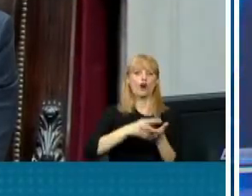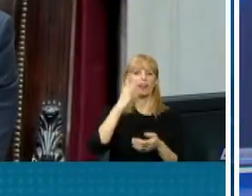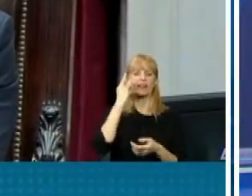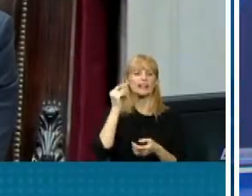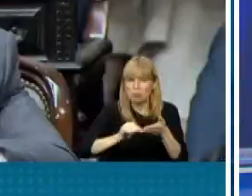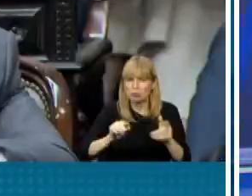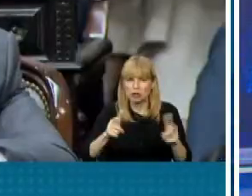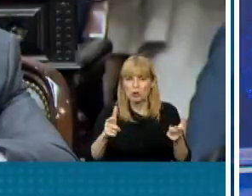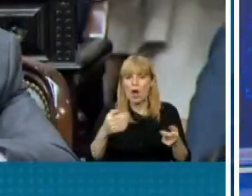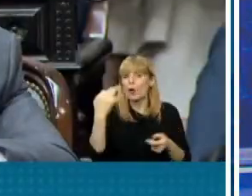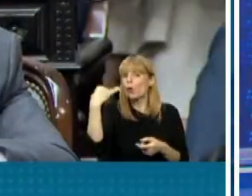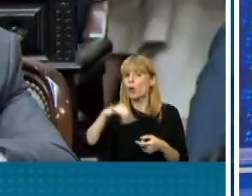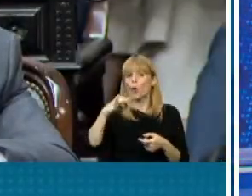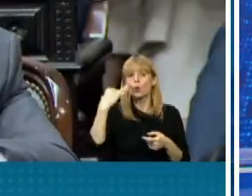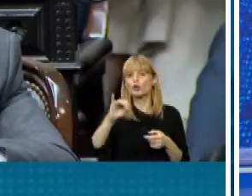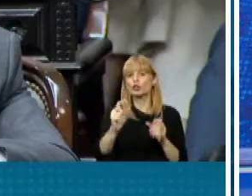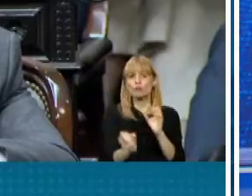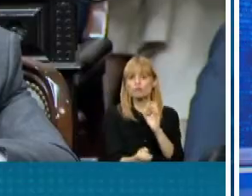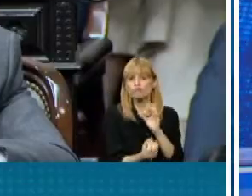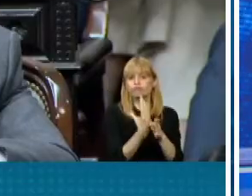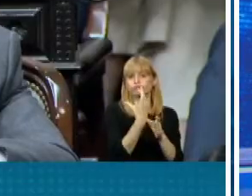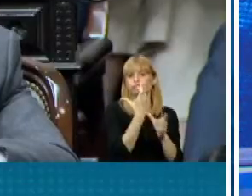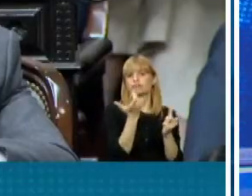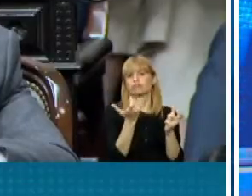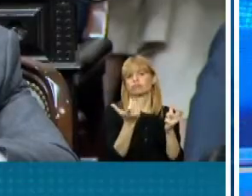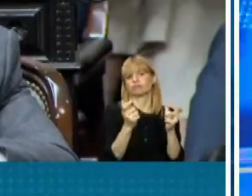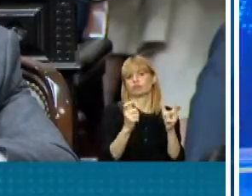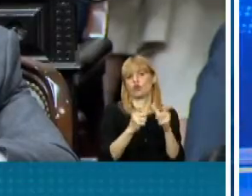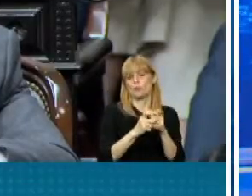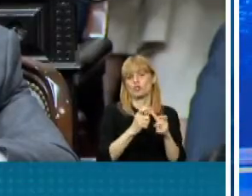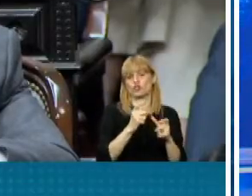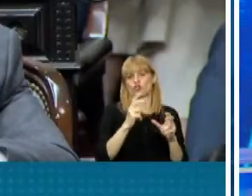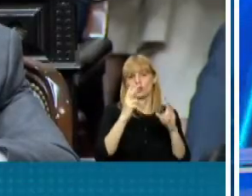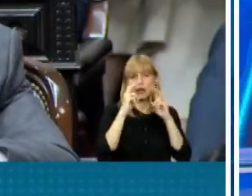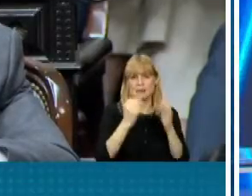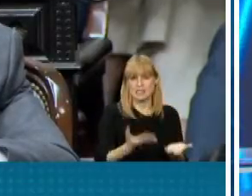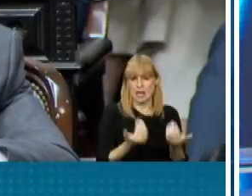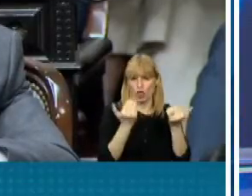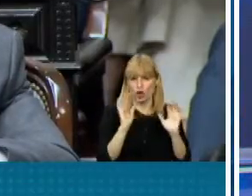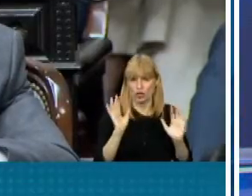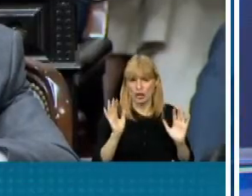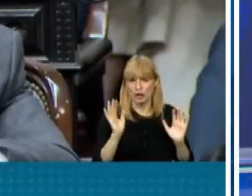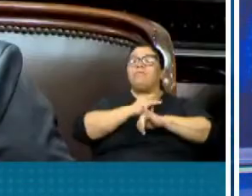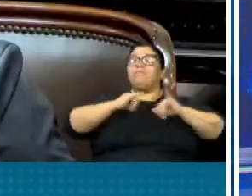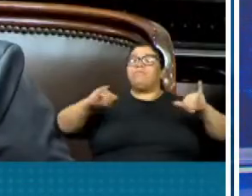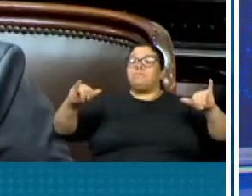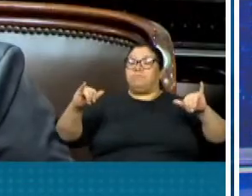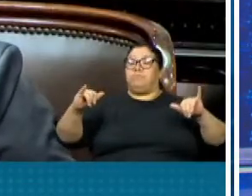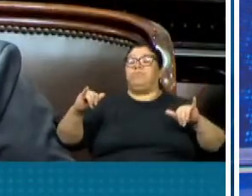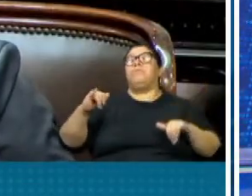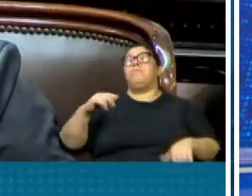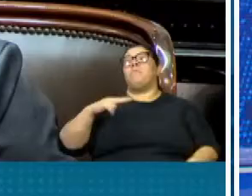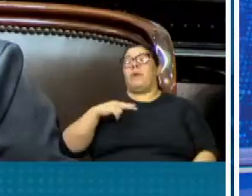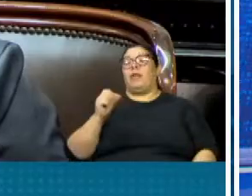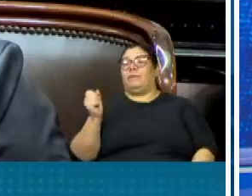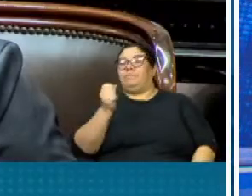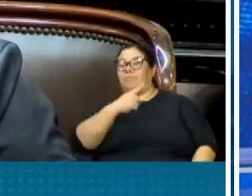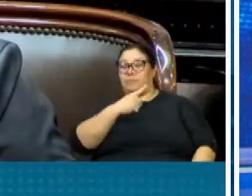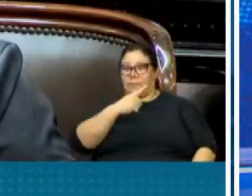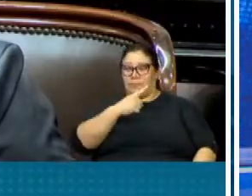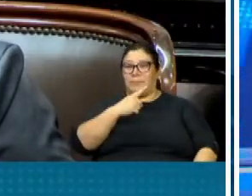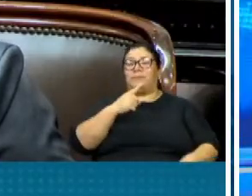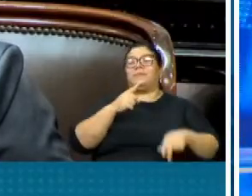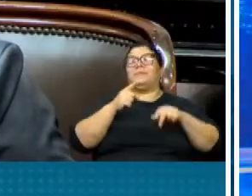ausentó, creo que cuando fue la votación del año pasado por esta reforma